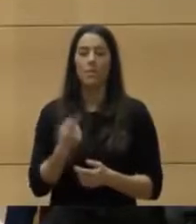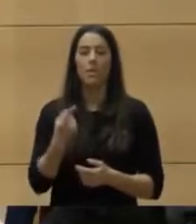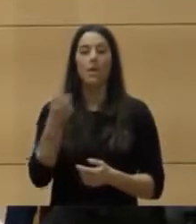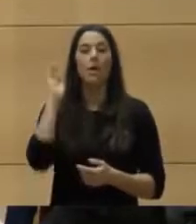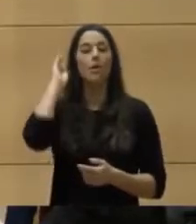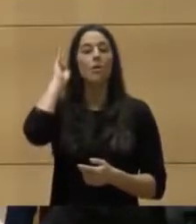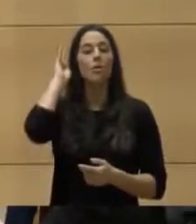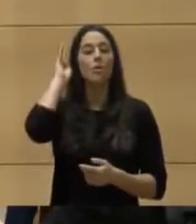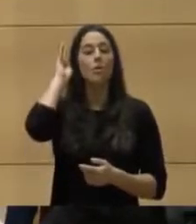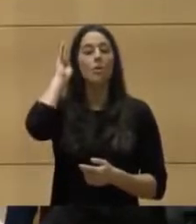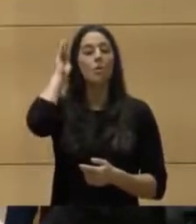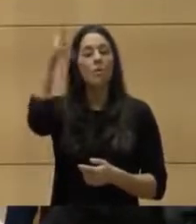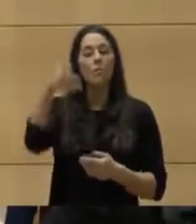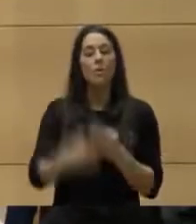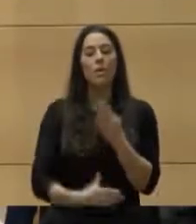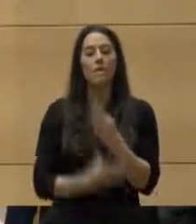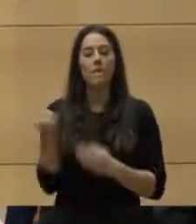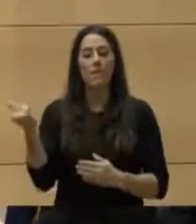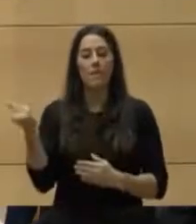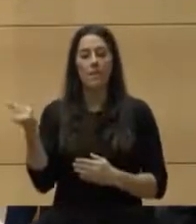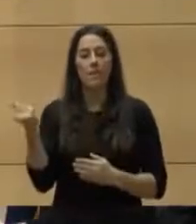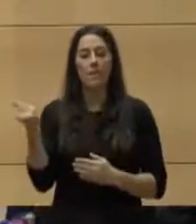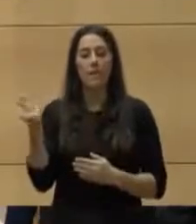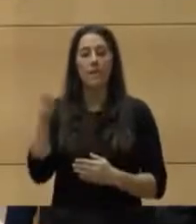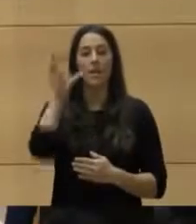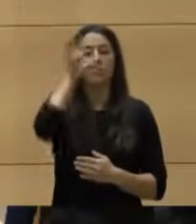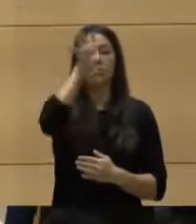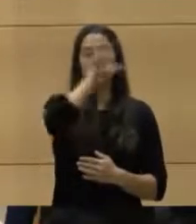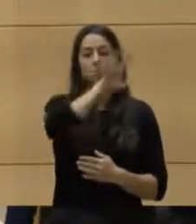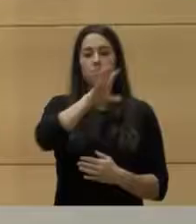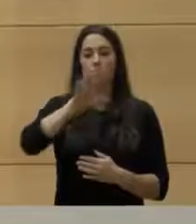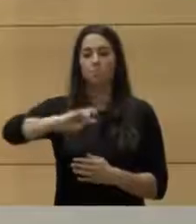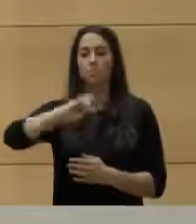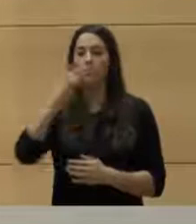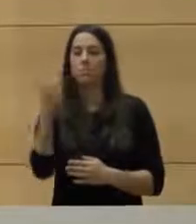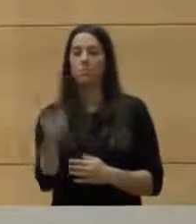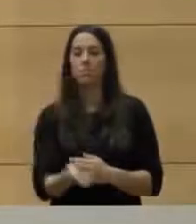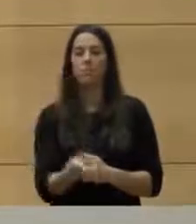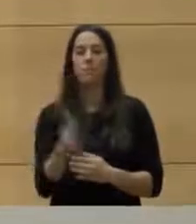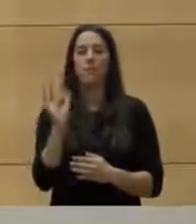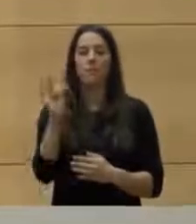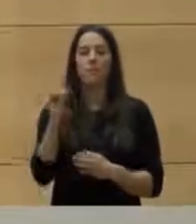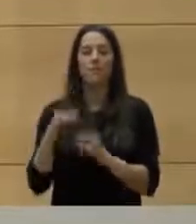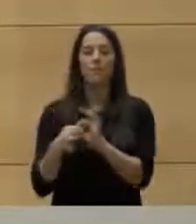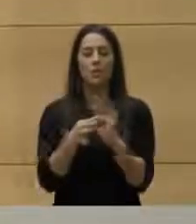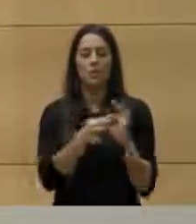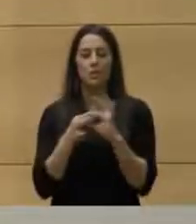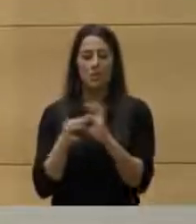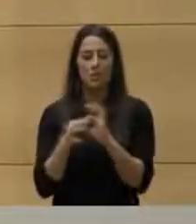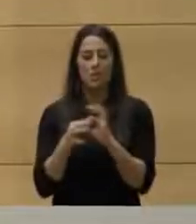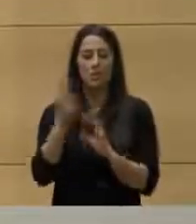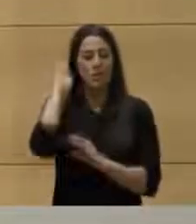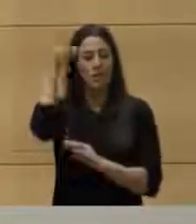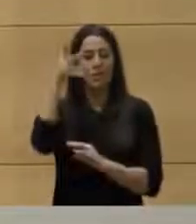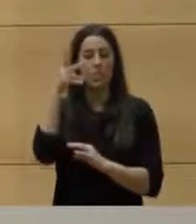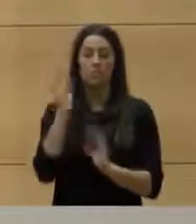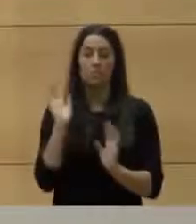República Federal Plurinacional y Solidaria. República. Miren,